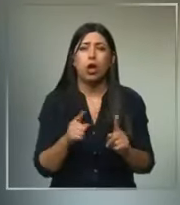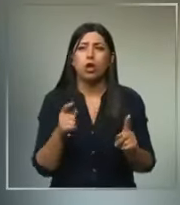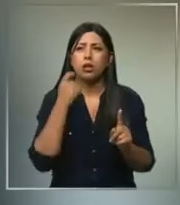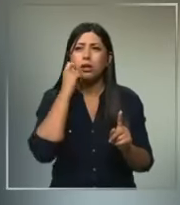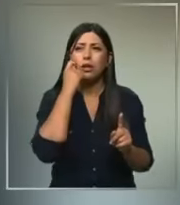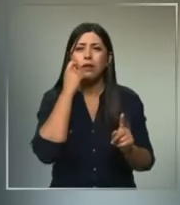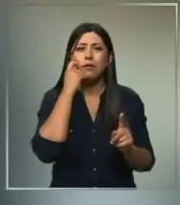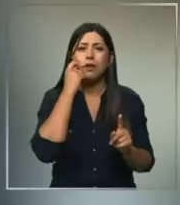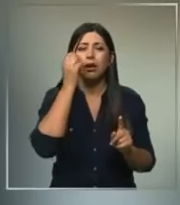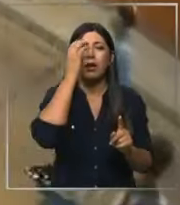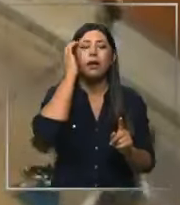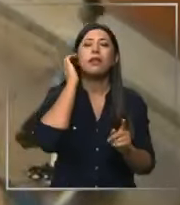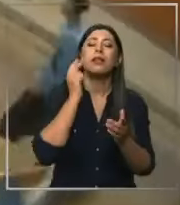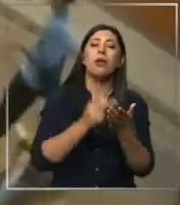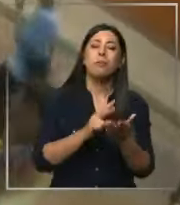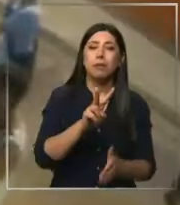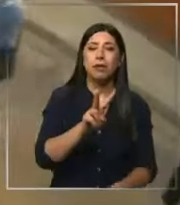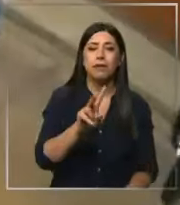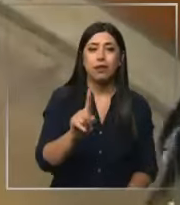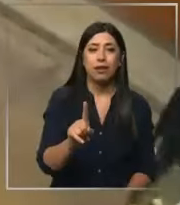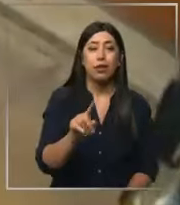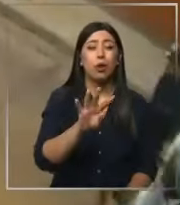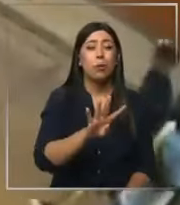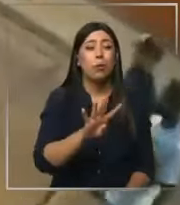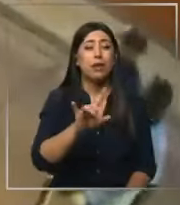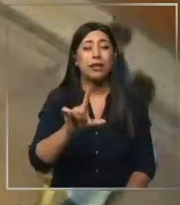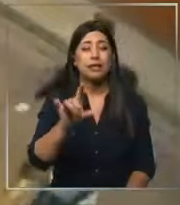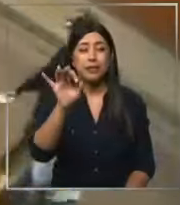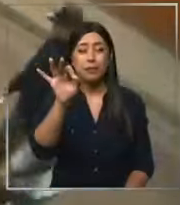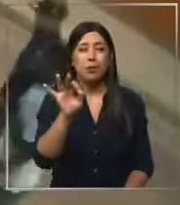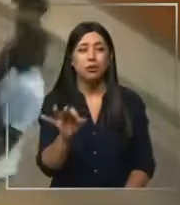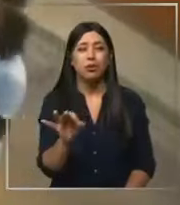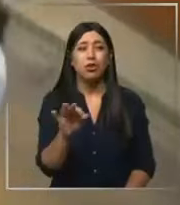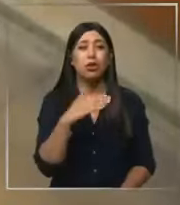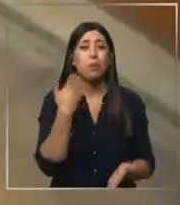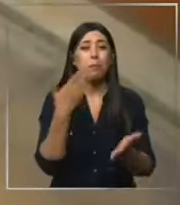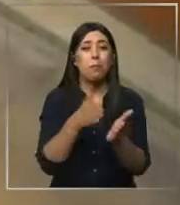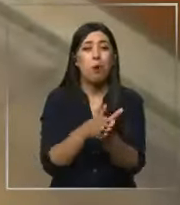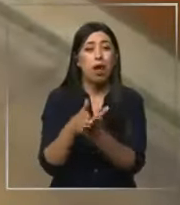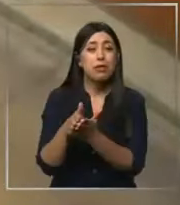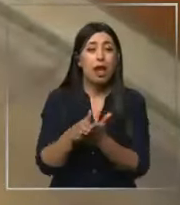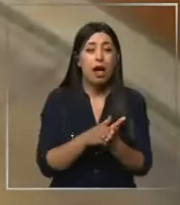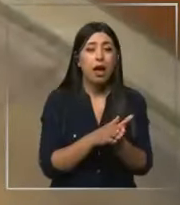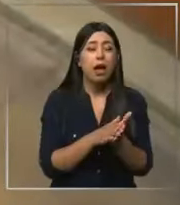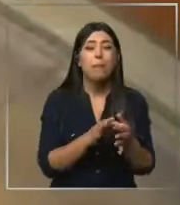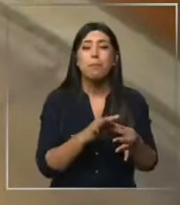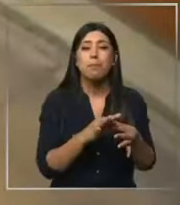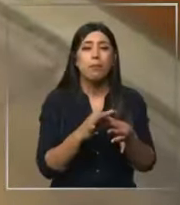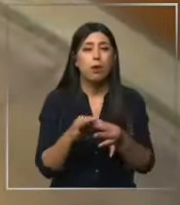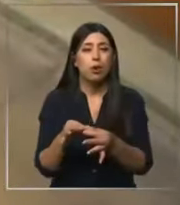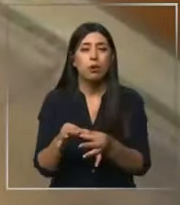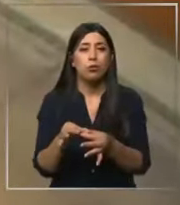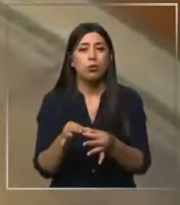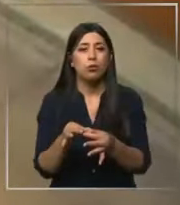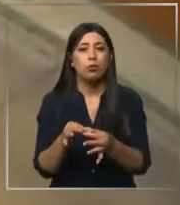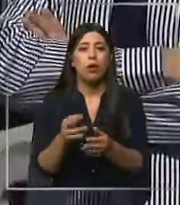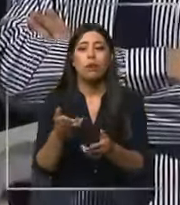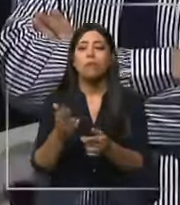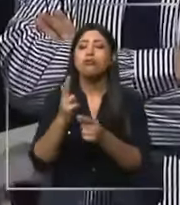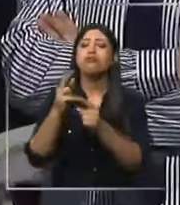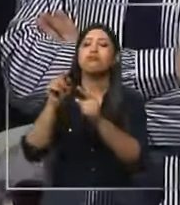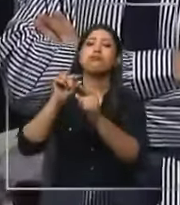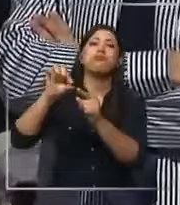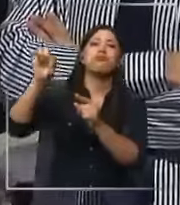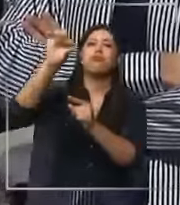decir, desde 2021, el 47% de estas muertes han sido producto de una bala loca.